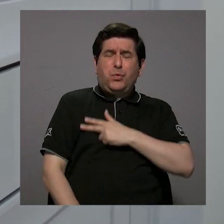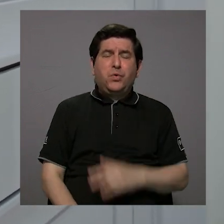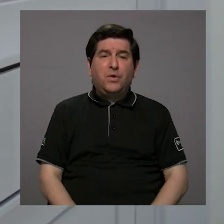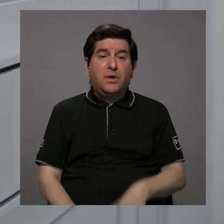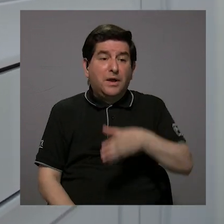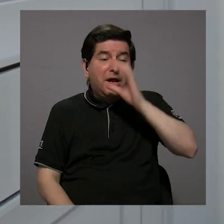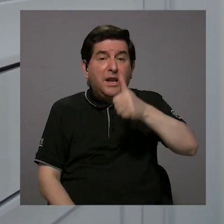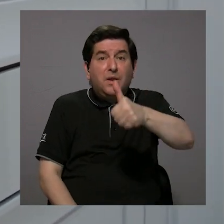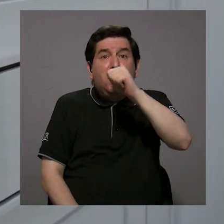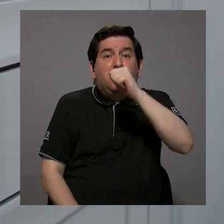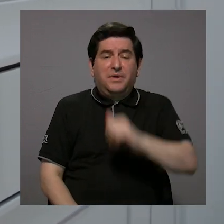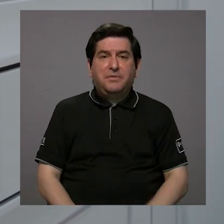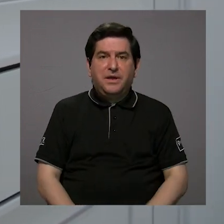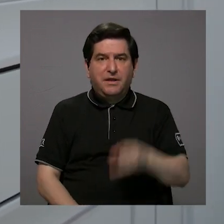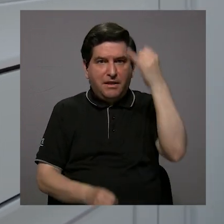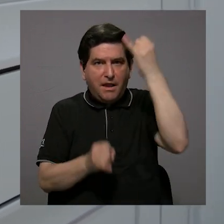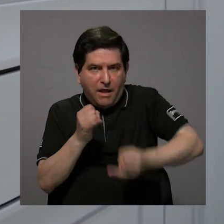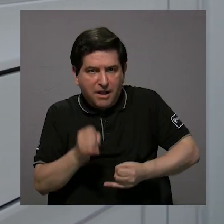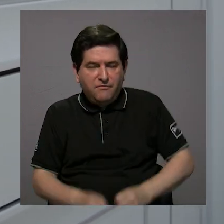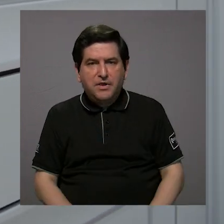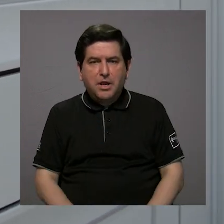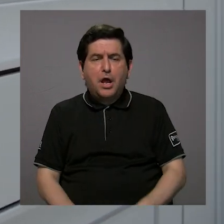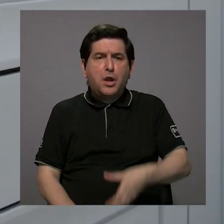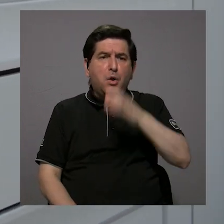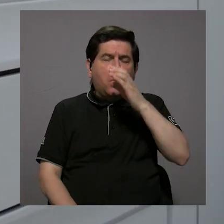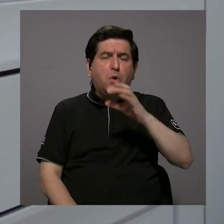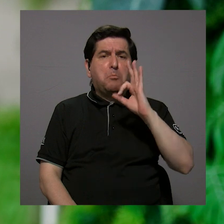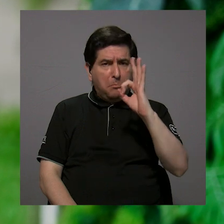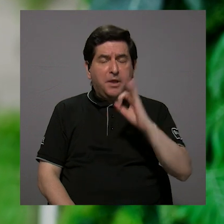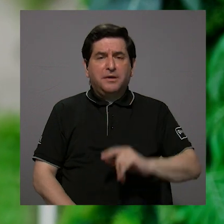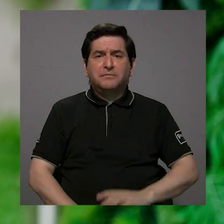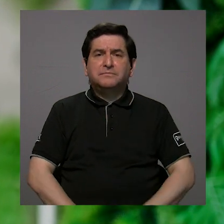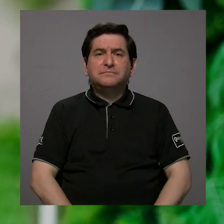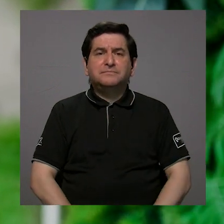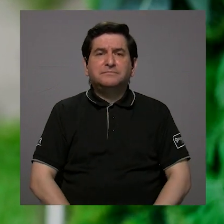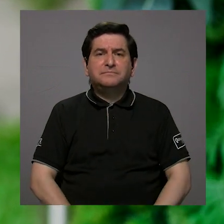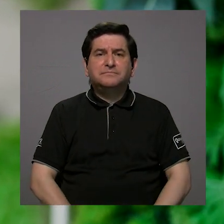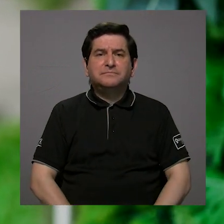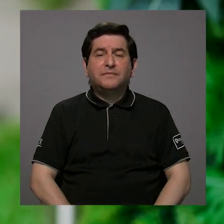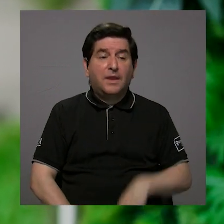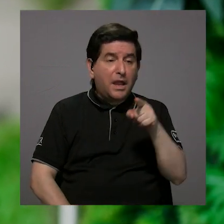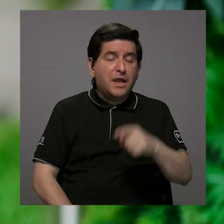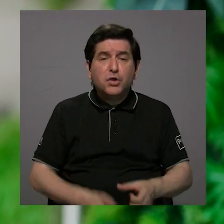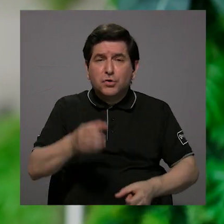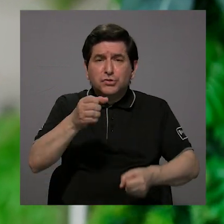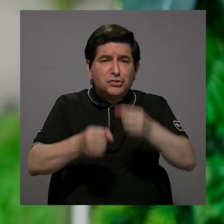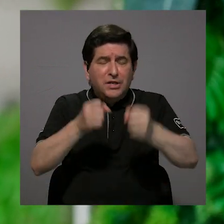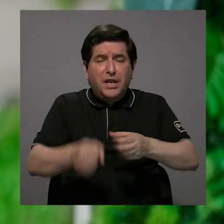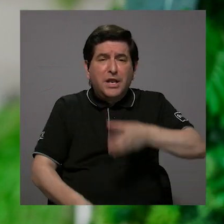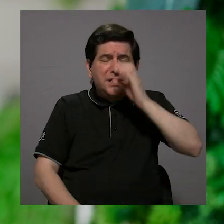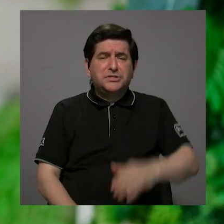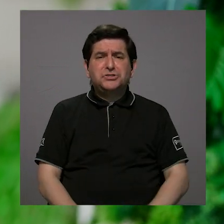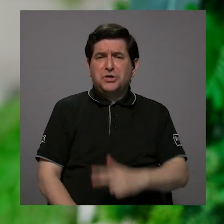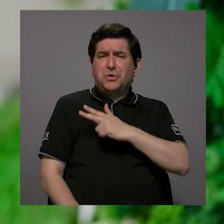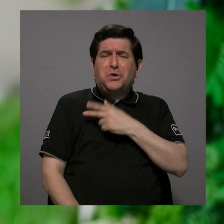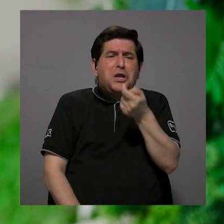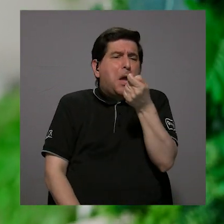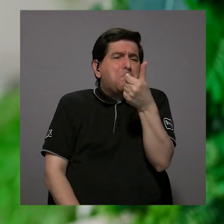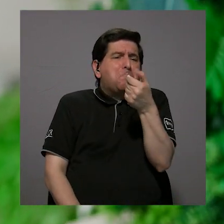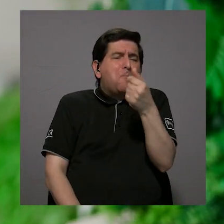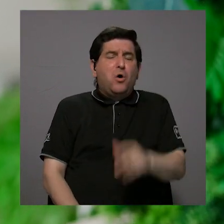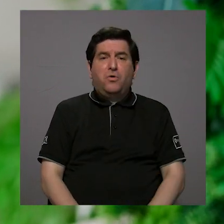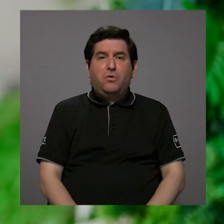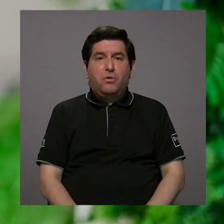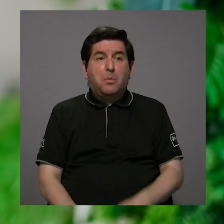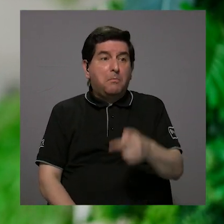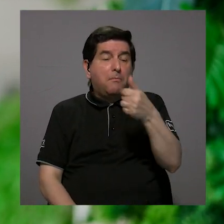más cuando tomaron agua, terminaron bien hidratados. Cuando tomaron leche, orinaron muy poquito,